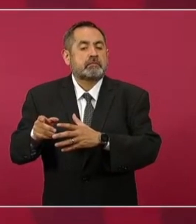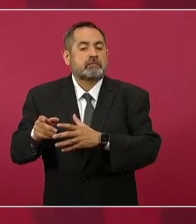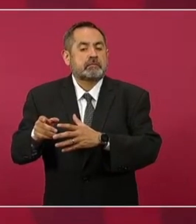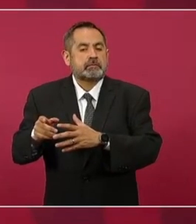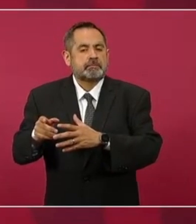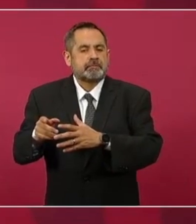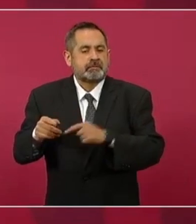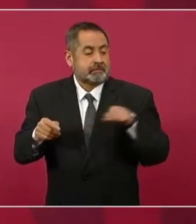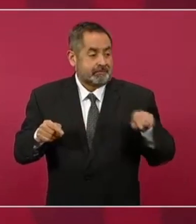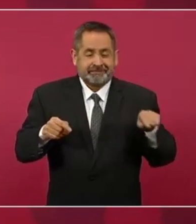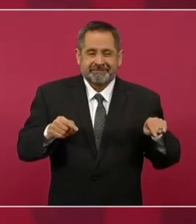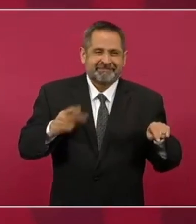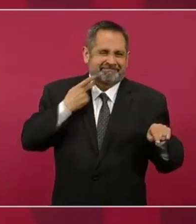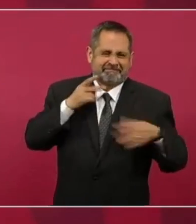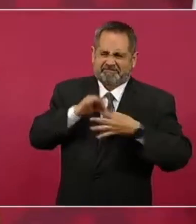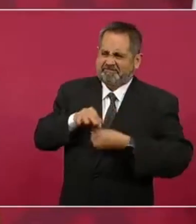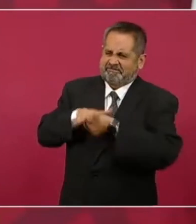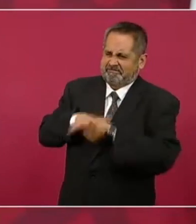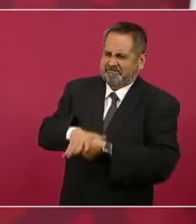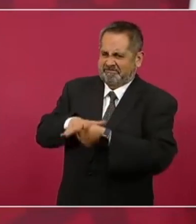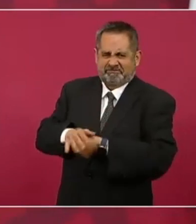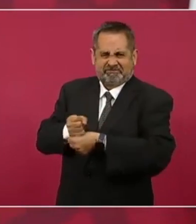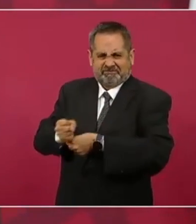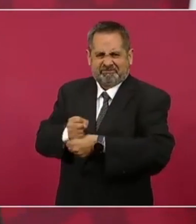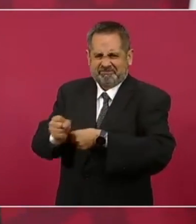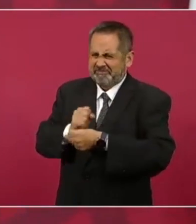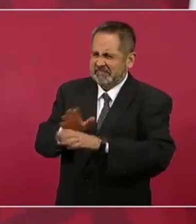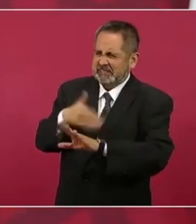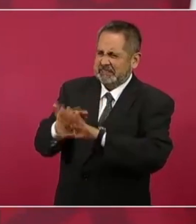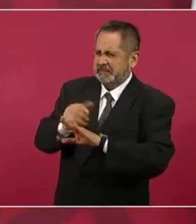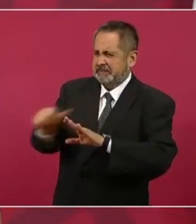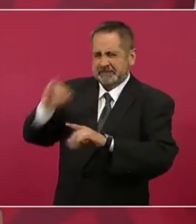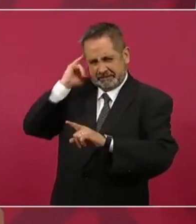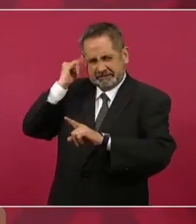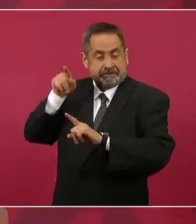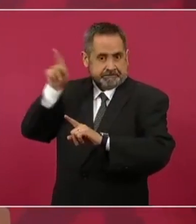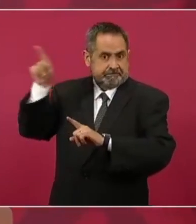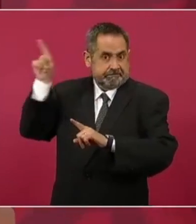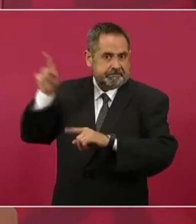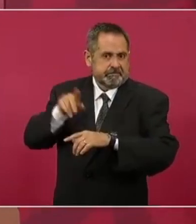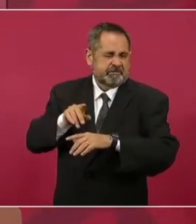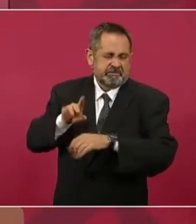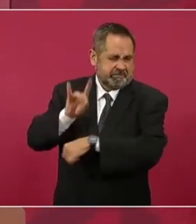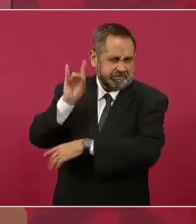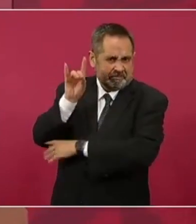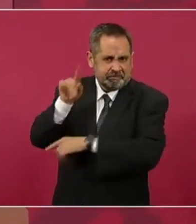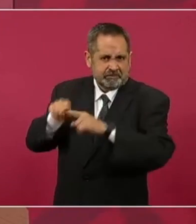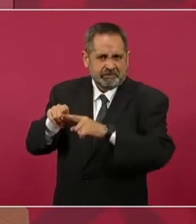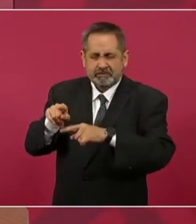Una política represiva, racista y desde luego